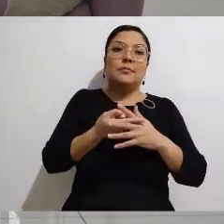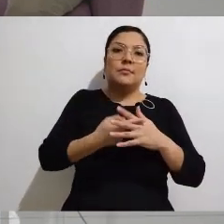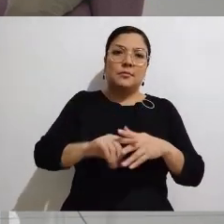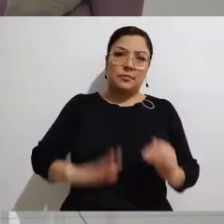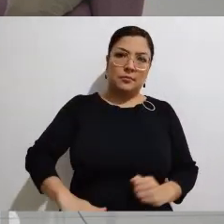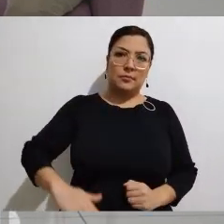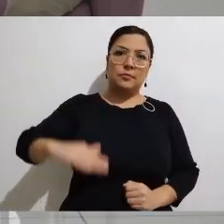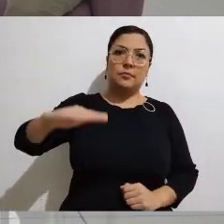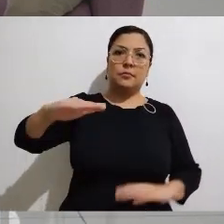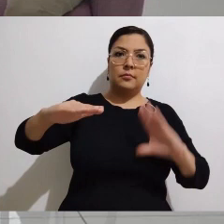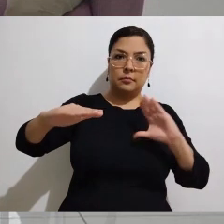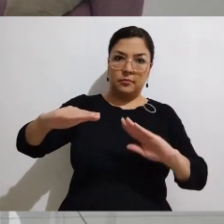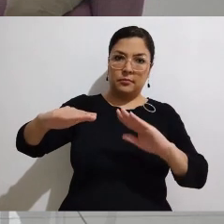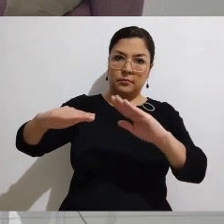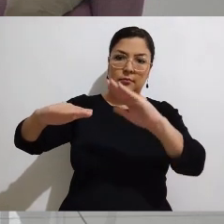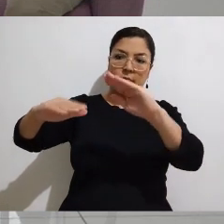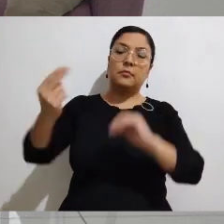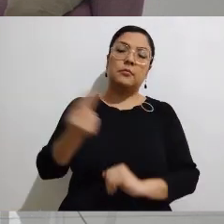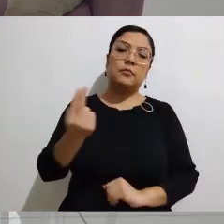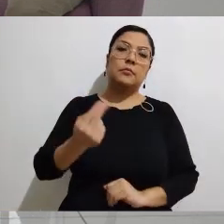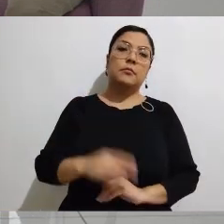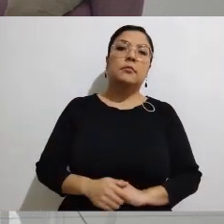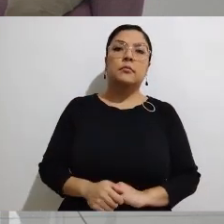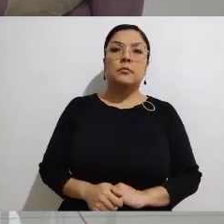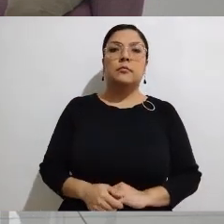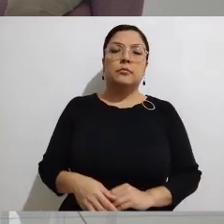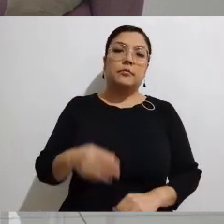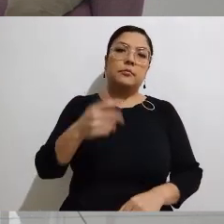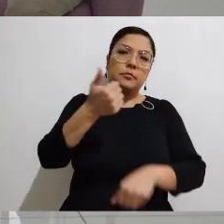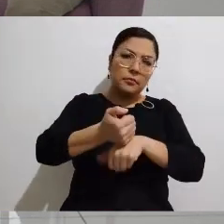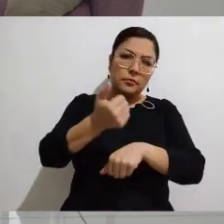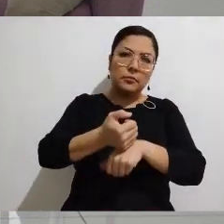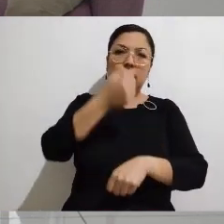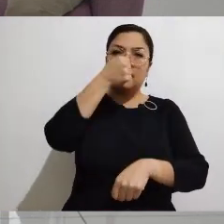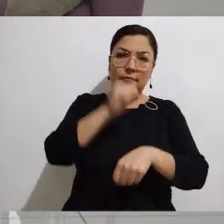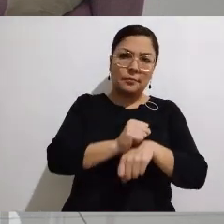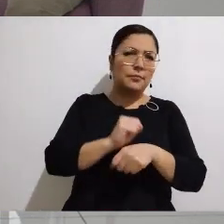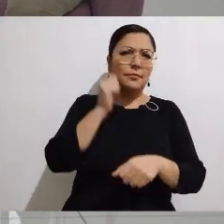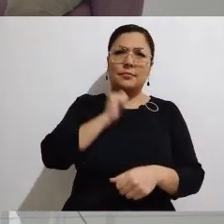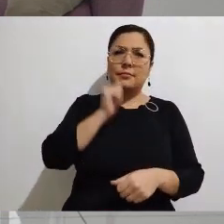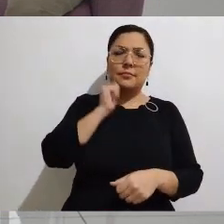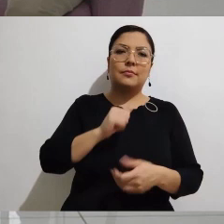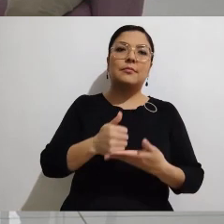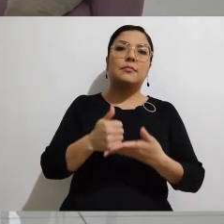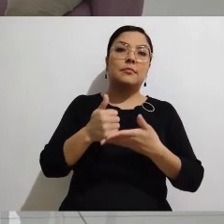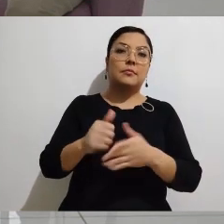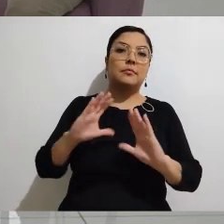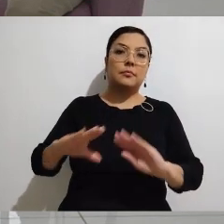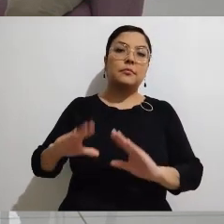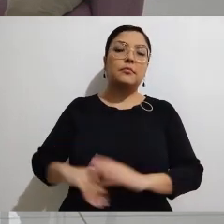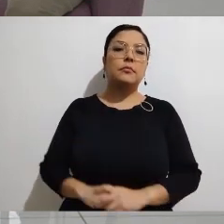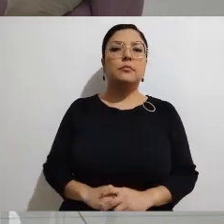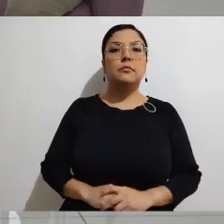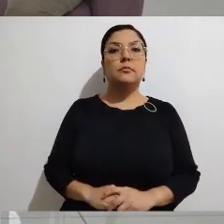en procesos en primarias y en secundarias, en ejercicios siempre muy interesantes. Y bueno, también dentro de toda